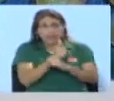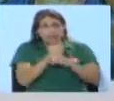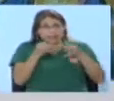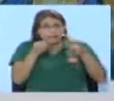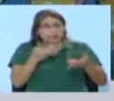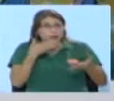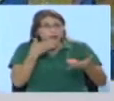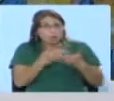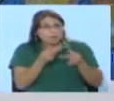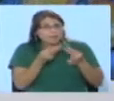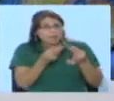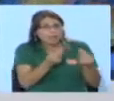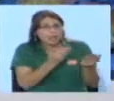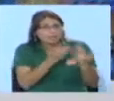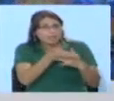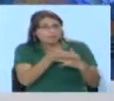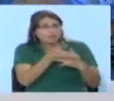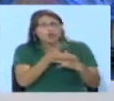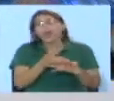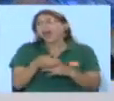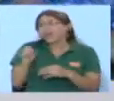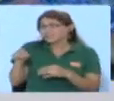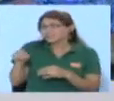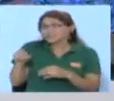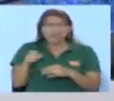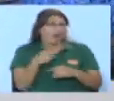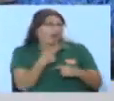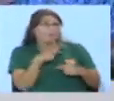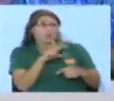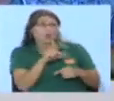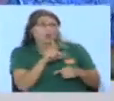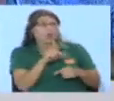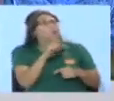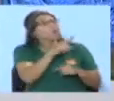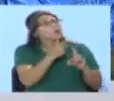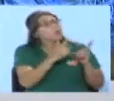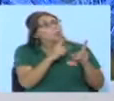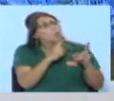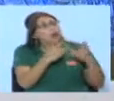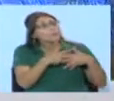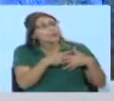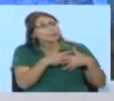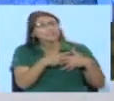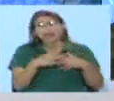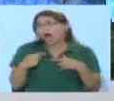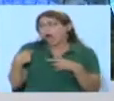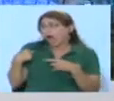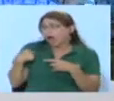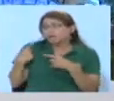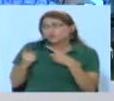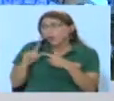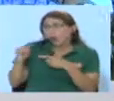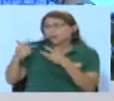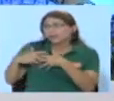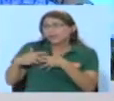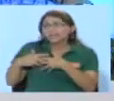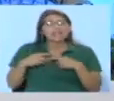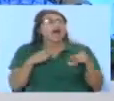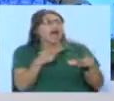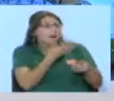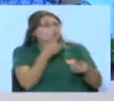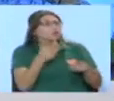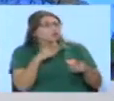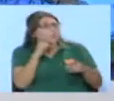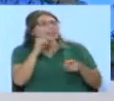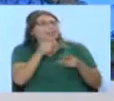mí no. ¿Con qué operador estás? Con el operador X. Yo estoy con el operador Y. ¿Cuánto te cobran? Tanto. Me voy a cambiar mañana. Porque además